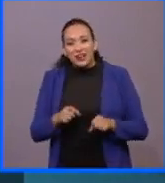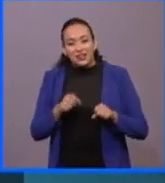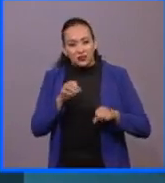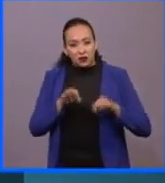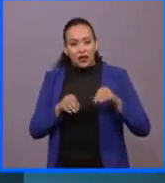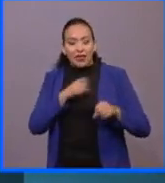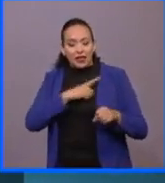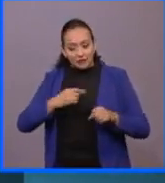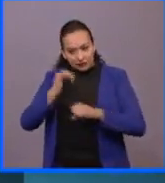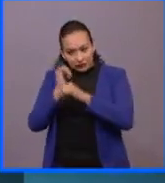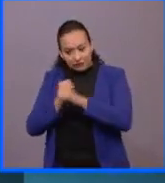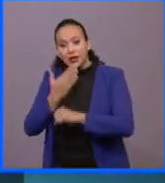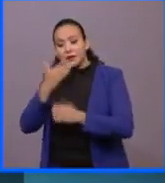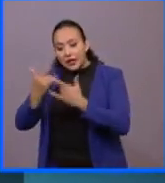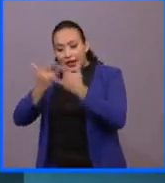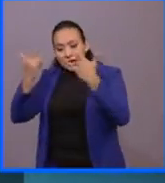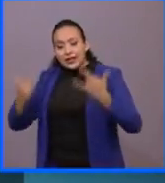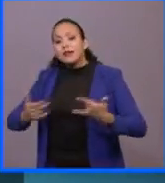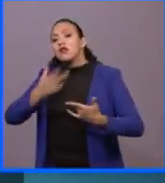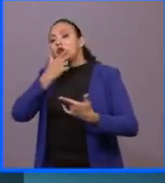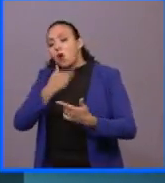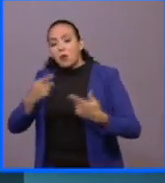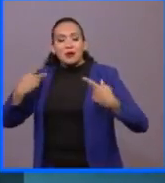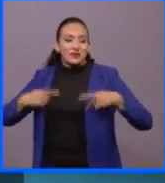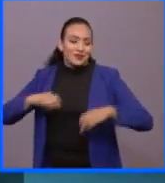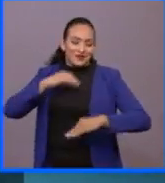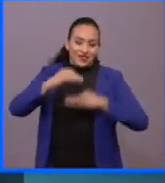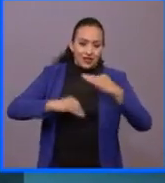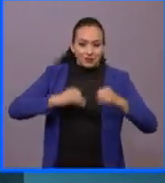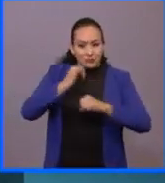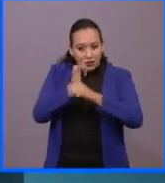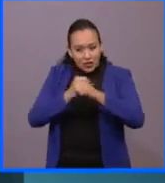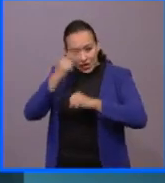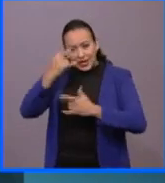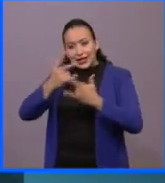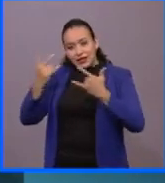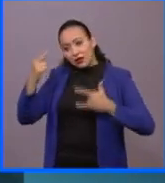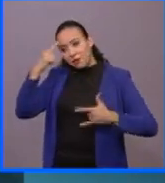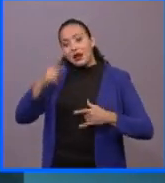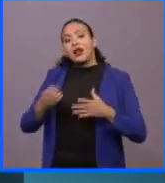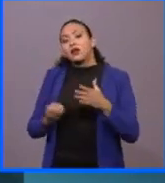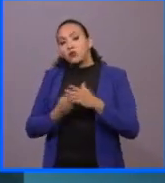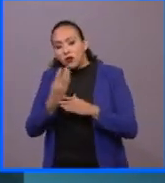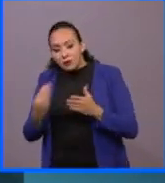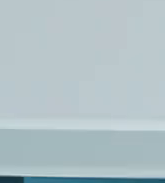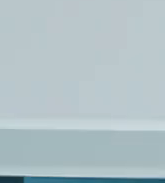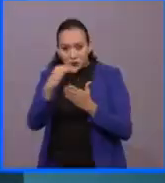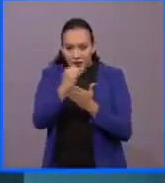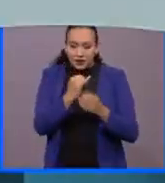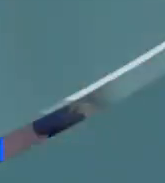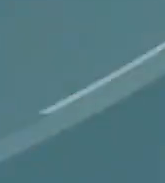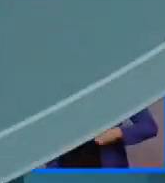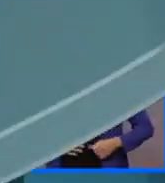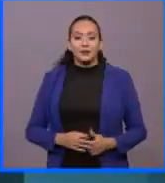estos nuevos conocimientos para abrir, a su vez, nuevas líneas de investigación.